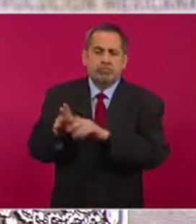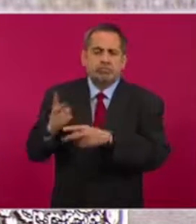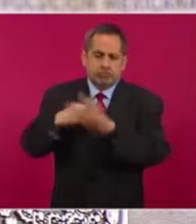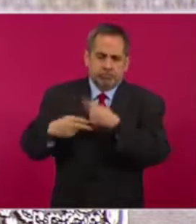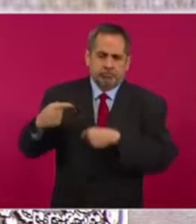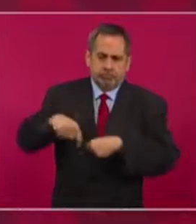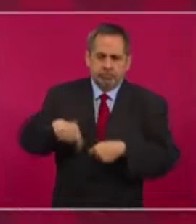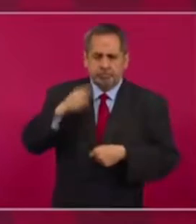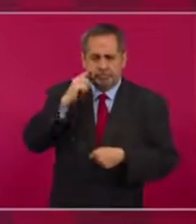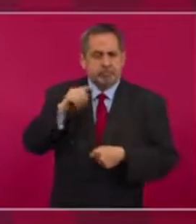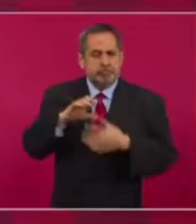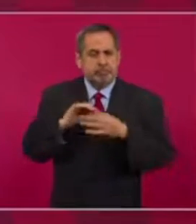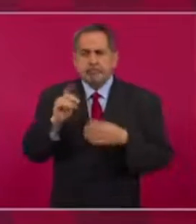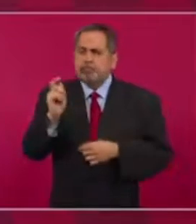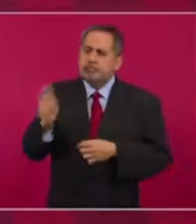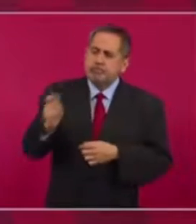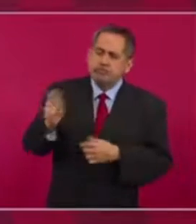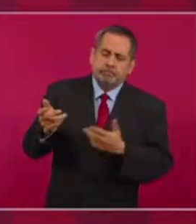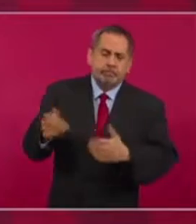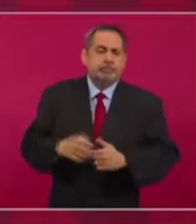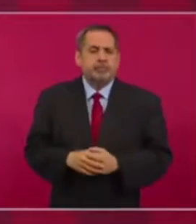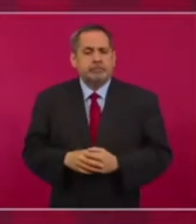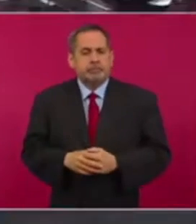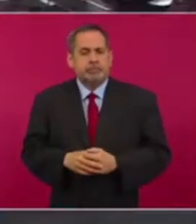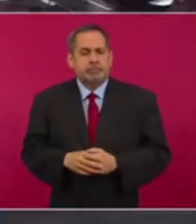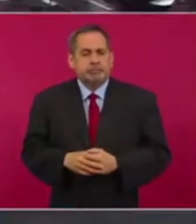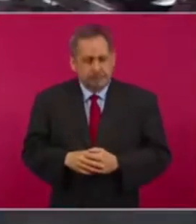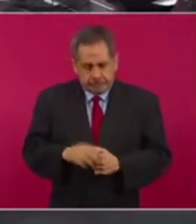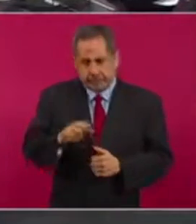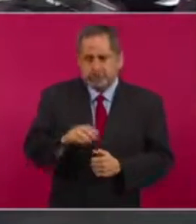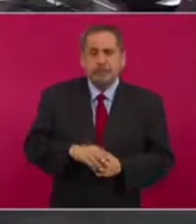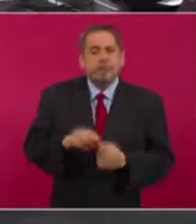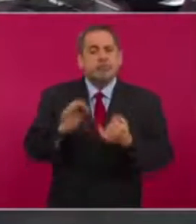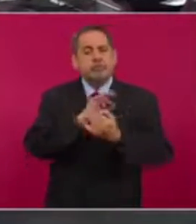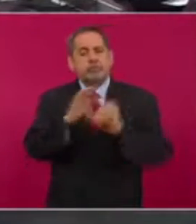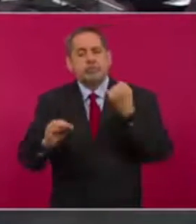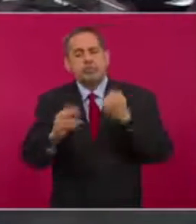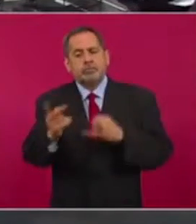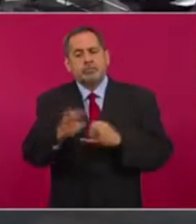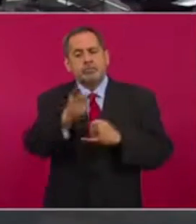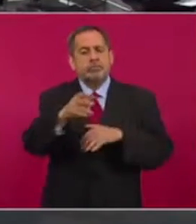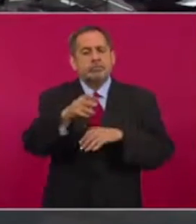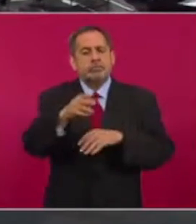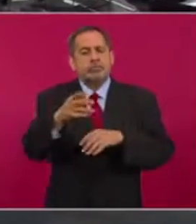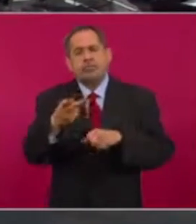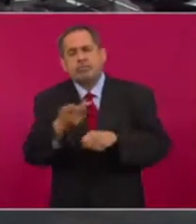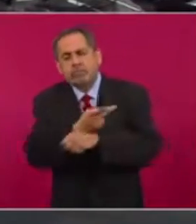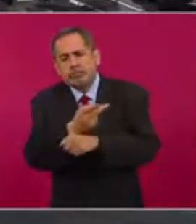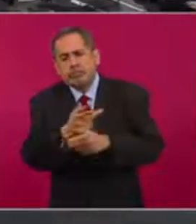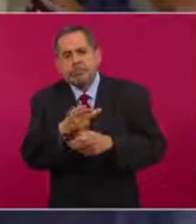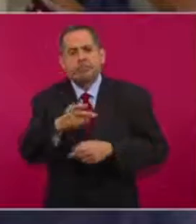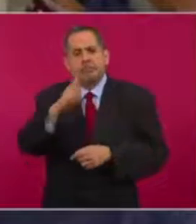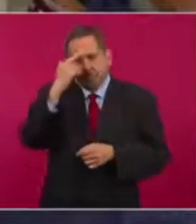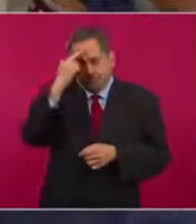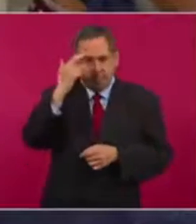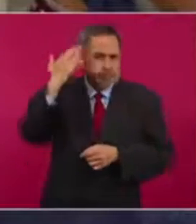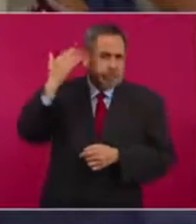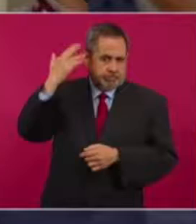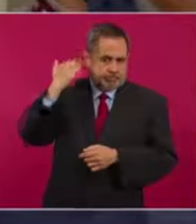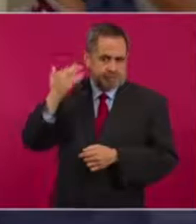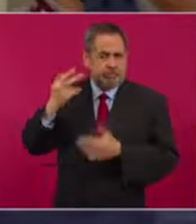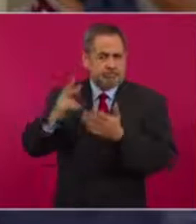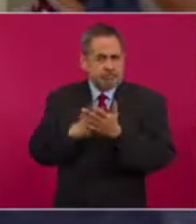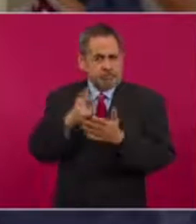en esa secretaría. Y finalmente nada más un tema de seguimiento, presidente. Le hemos aquí planteado el